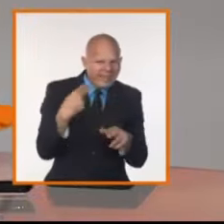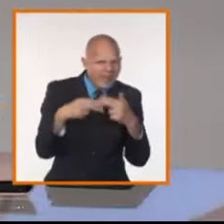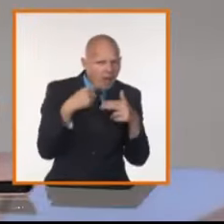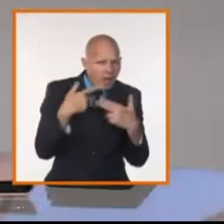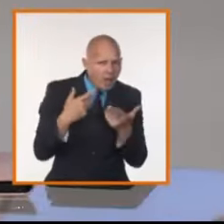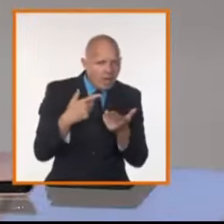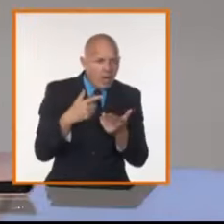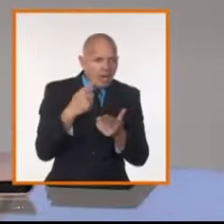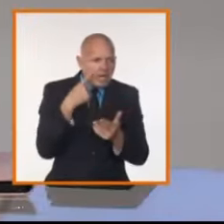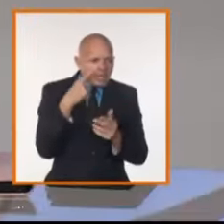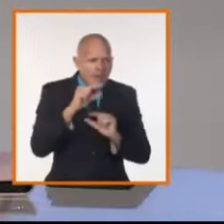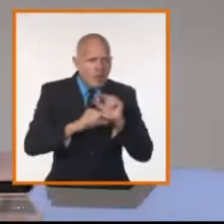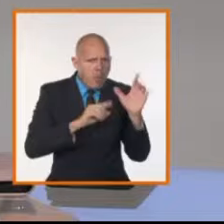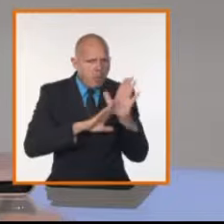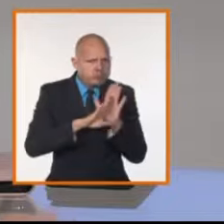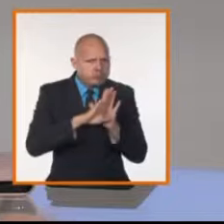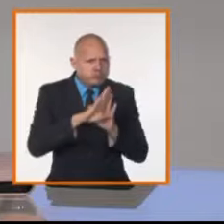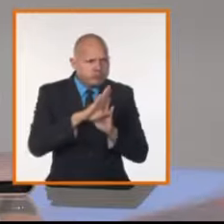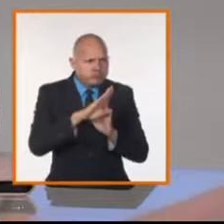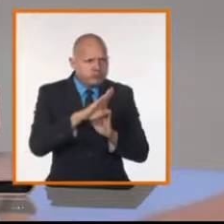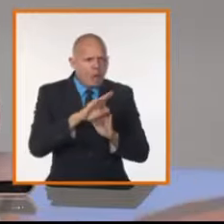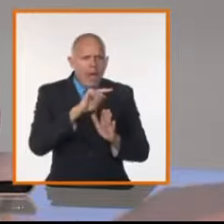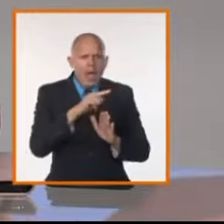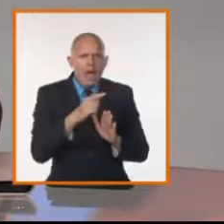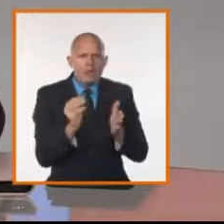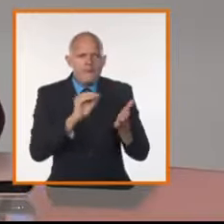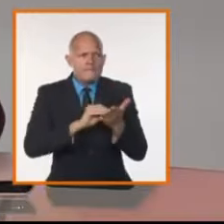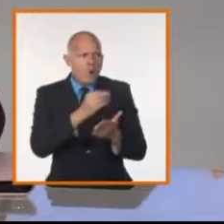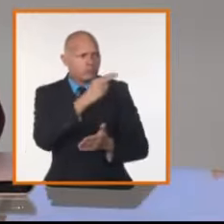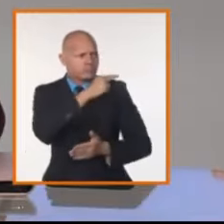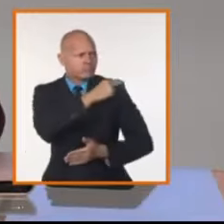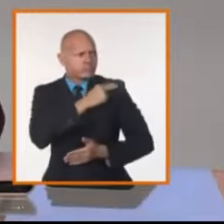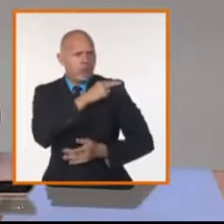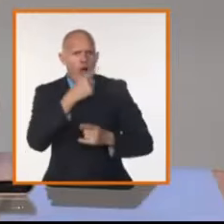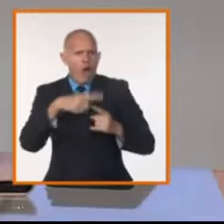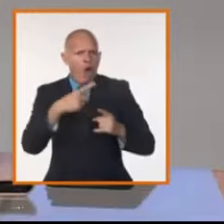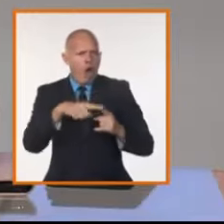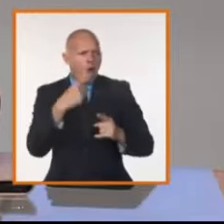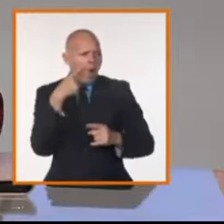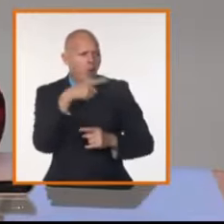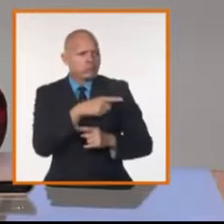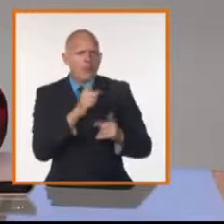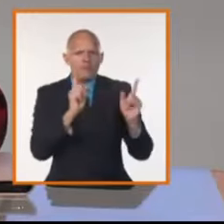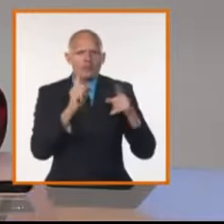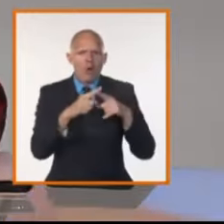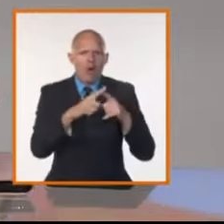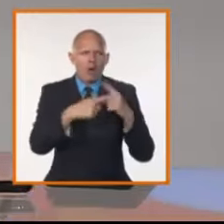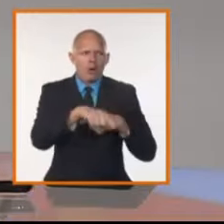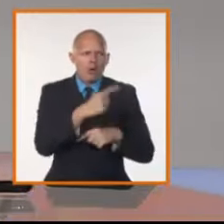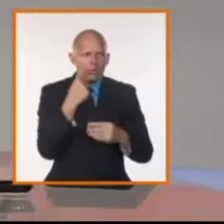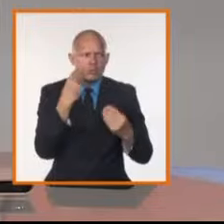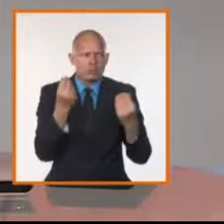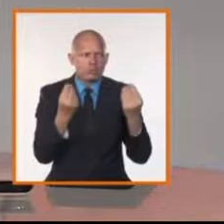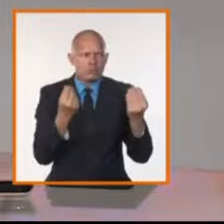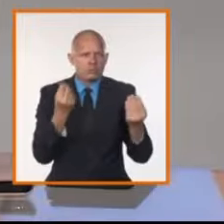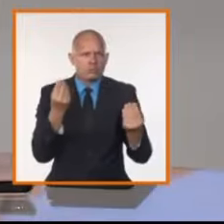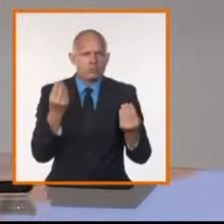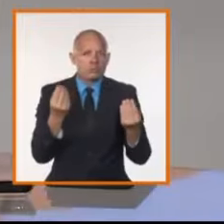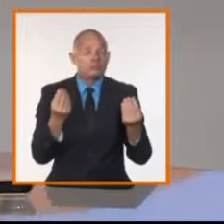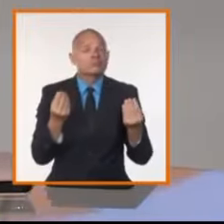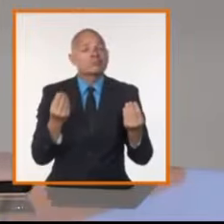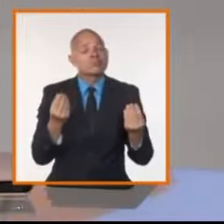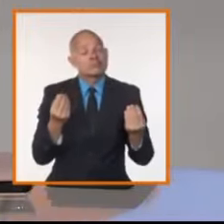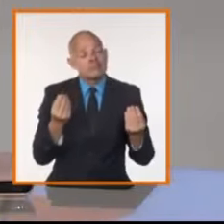ascendiendo a eh puestos parlamentarios cada vez más a puestos políticos eso es muy eh importante y esto se